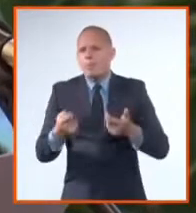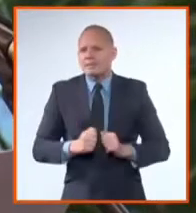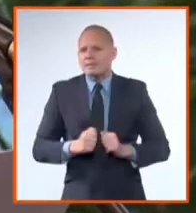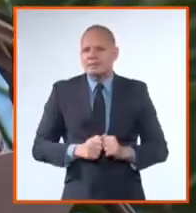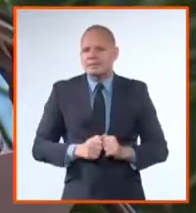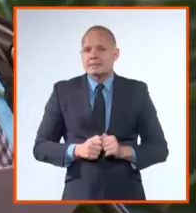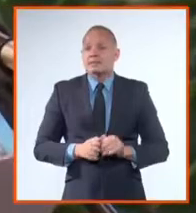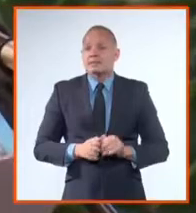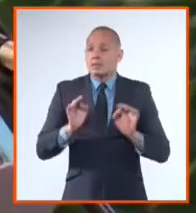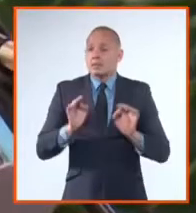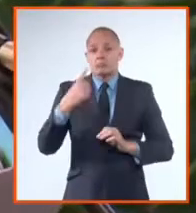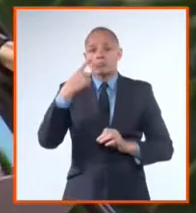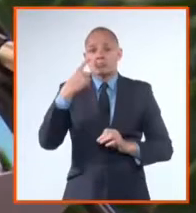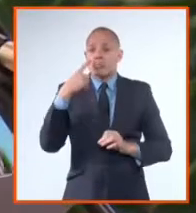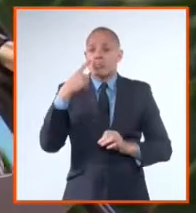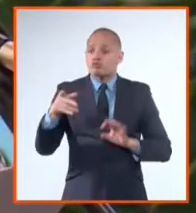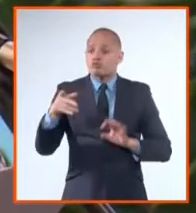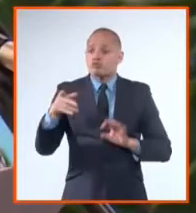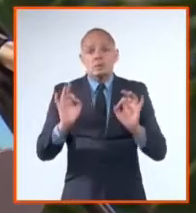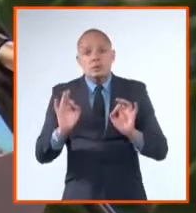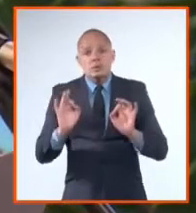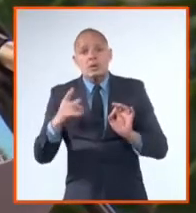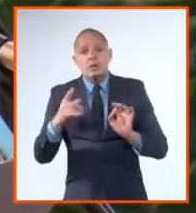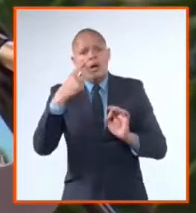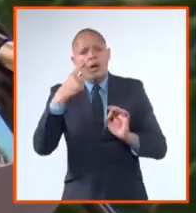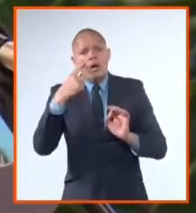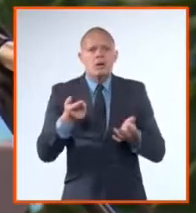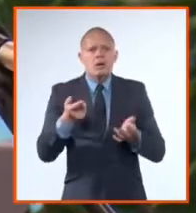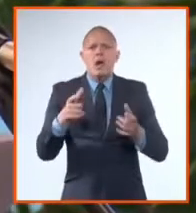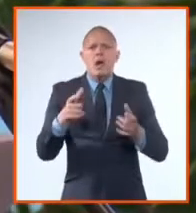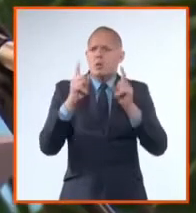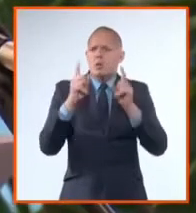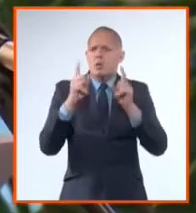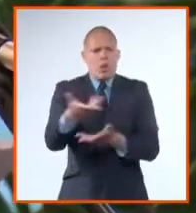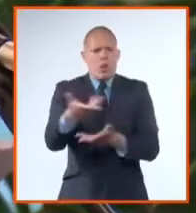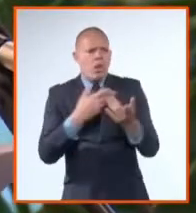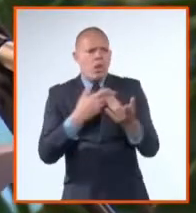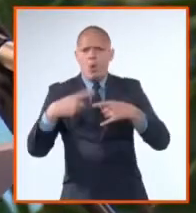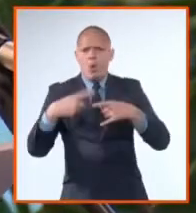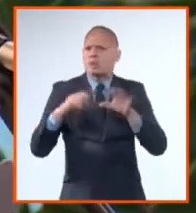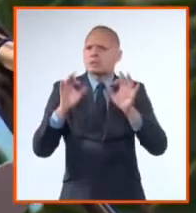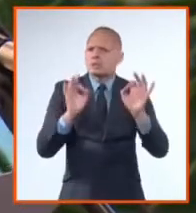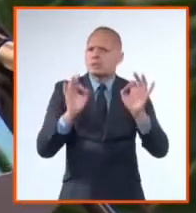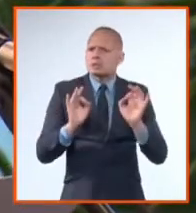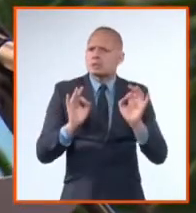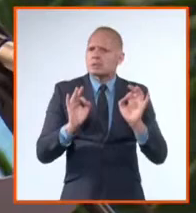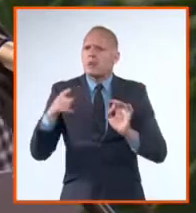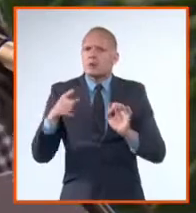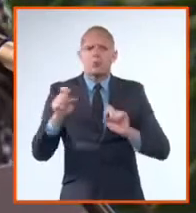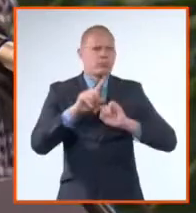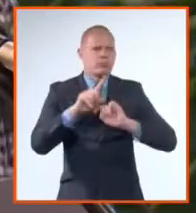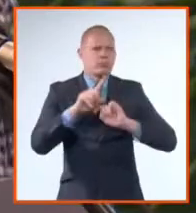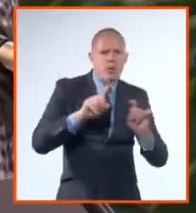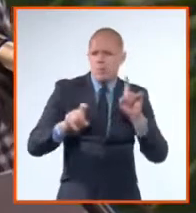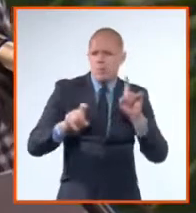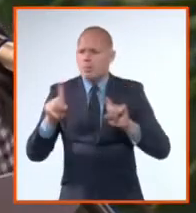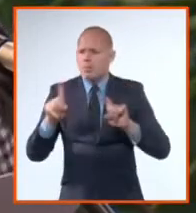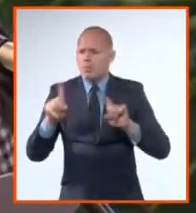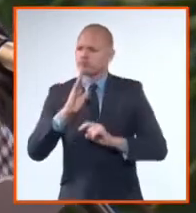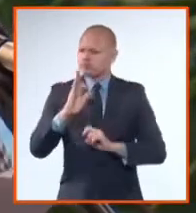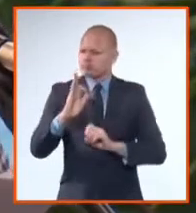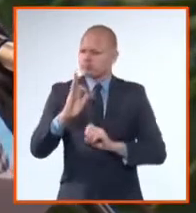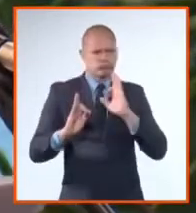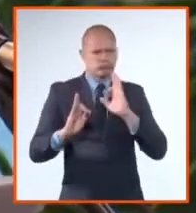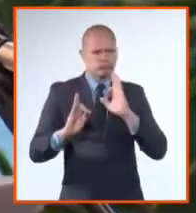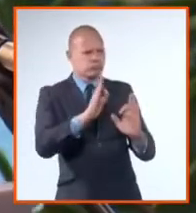de democracia y libertad que realiza sistemáticamente en sus intercambios directos con disímiles sectores de la sociedad.